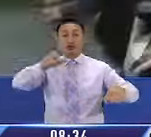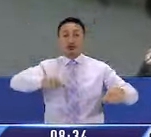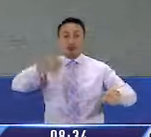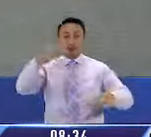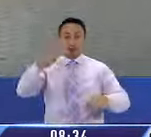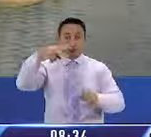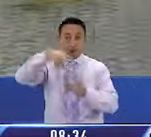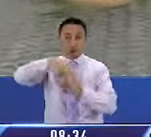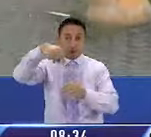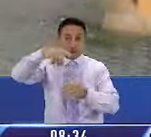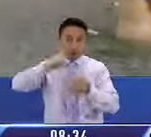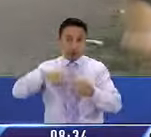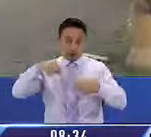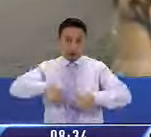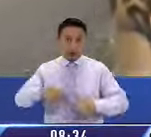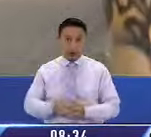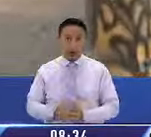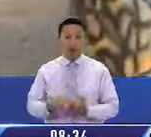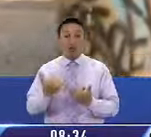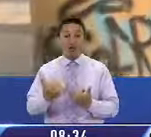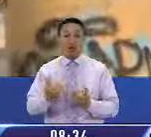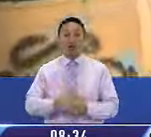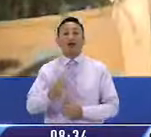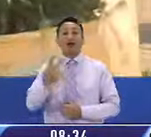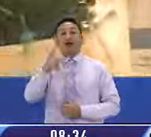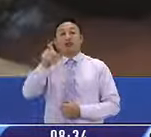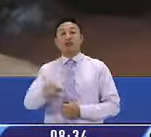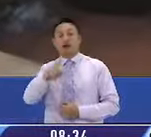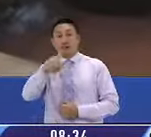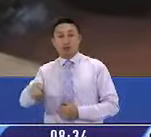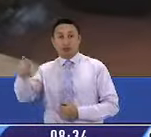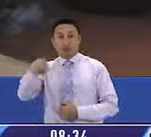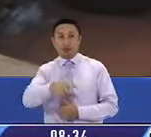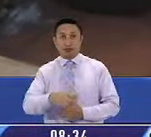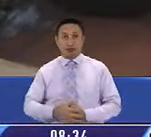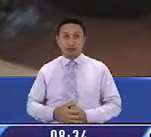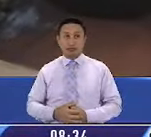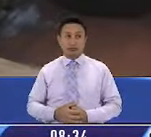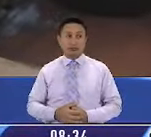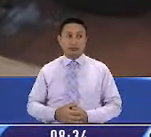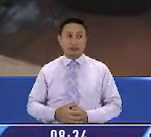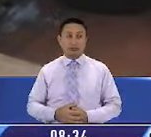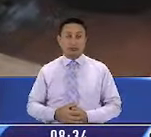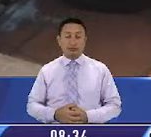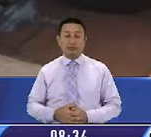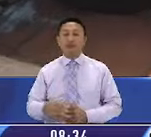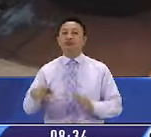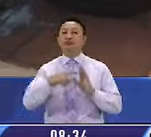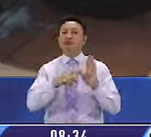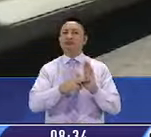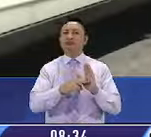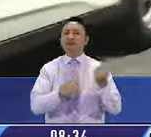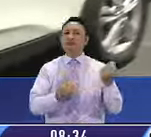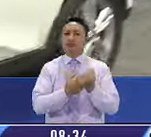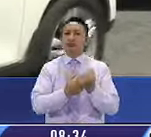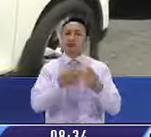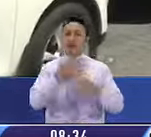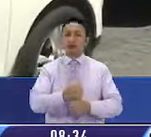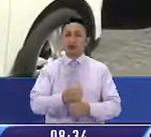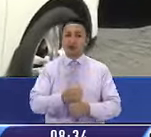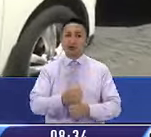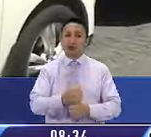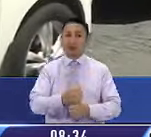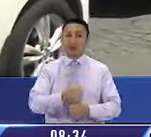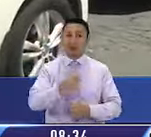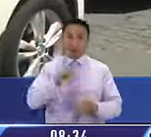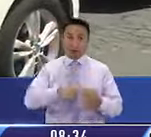Metropolitano de Quito, que prohíbe que dos personas viajen en este tipo de vehículos como medida para fortalecer la seguridad dentro de la